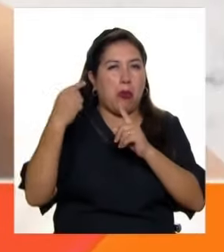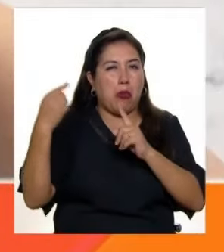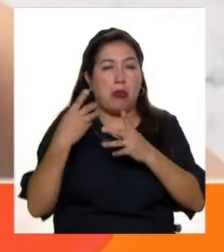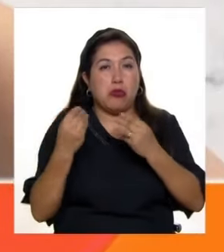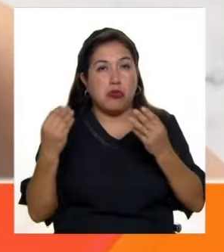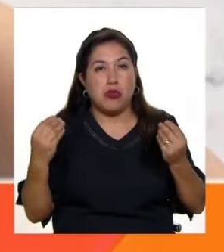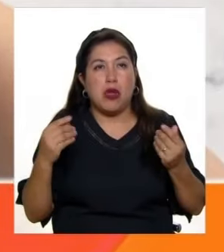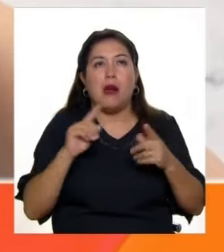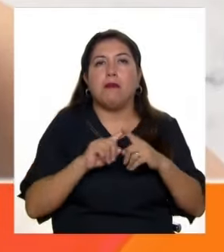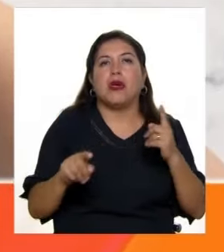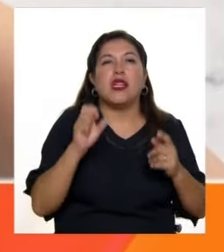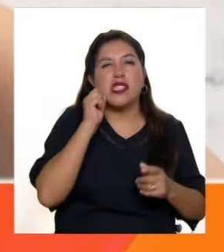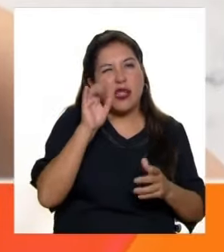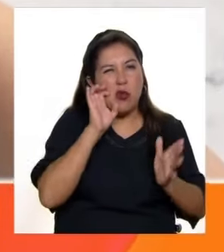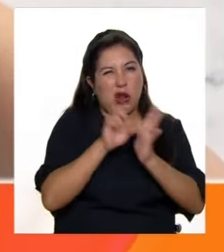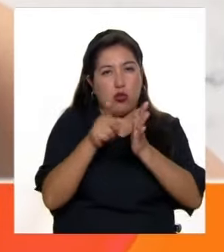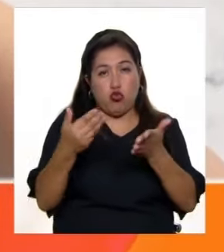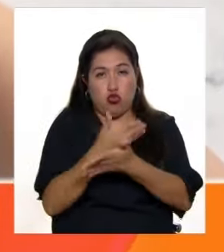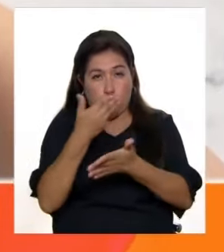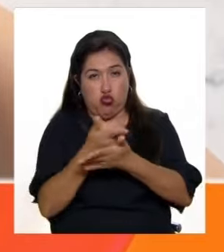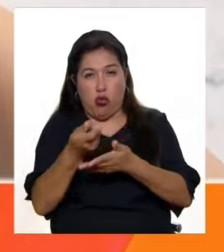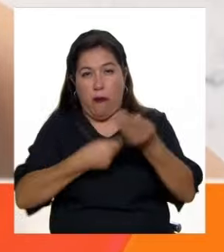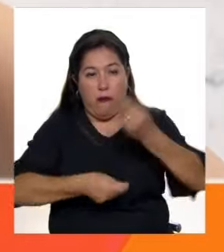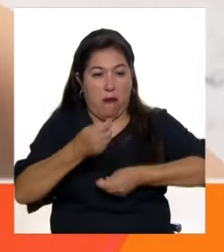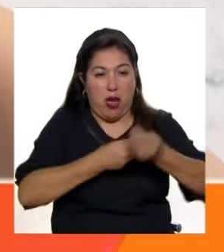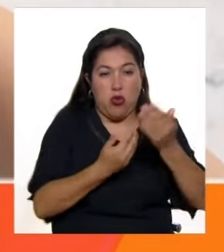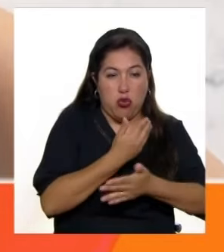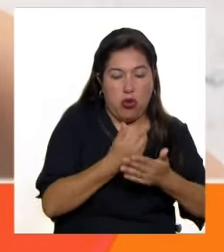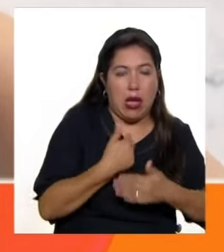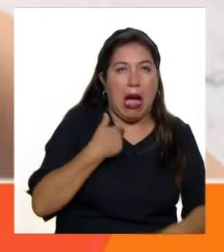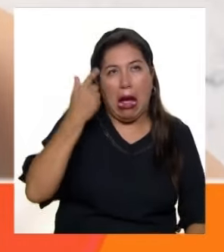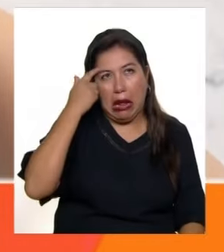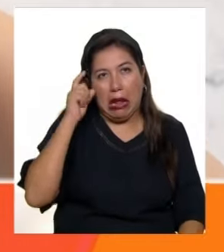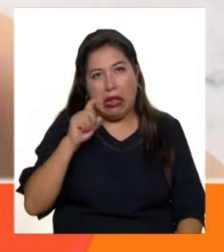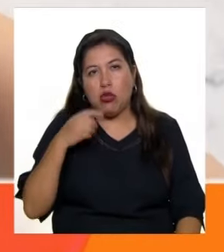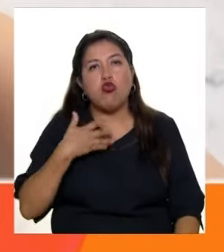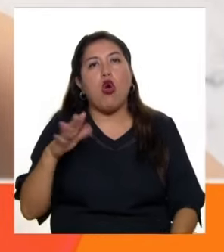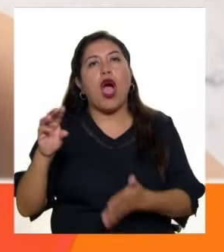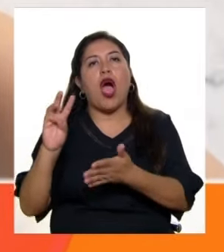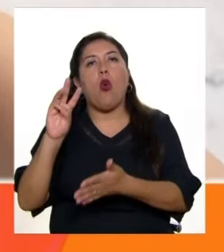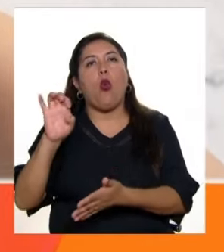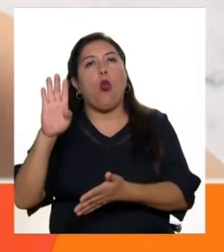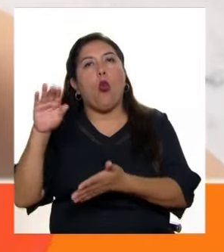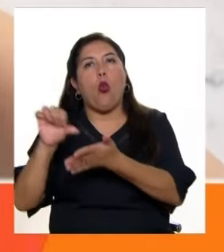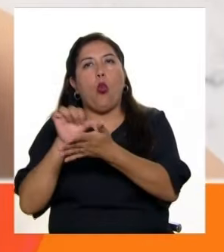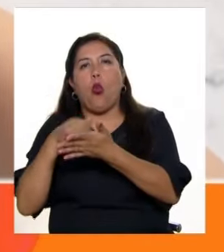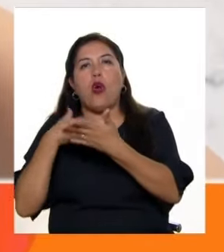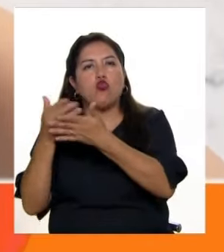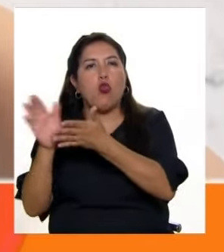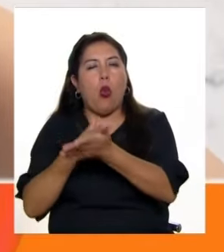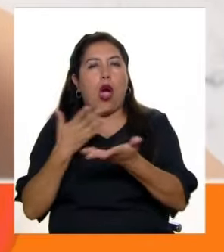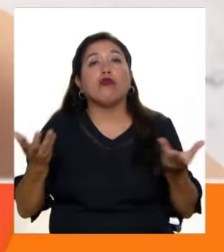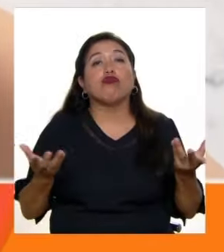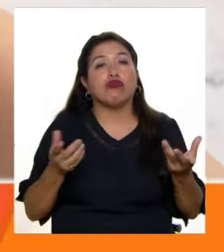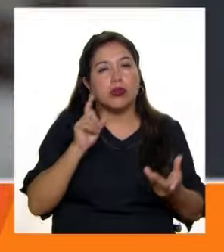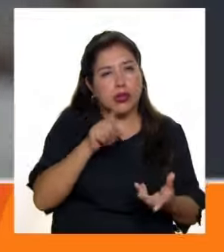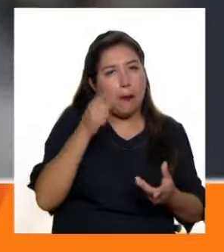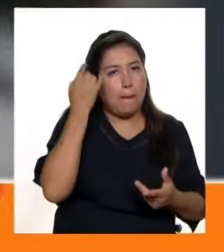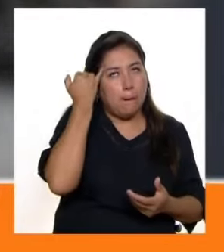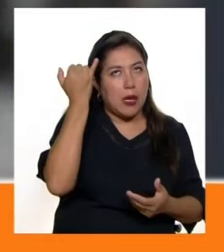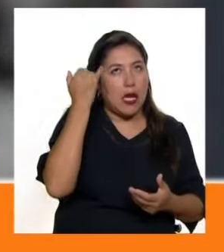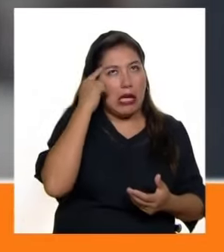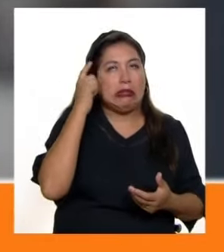que recién está empezando y que no tengo web, tengo que ir pensando en tenerla, ¿no? ¿Y a qué se deberá que las